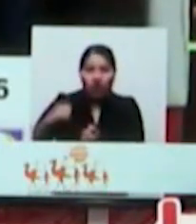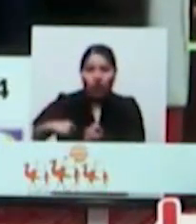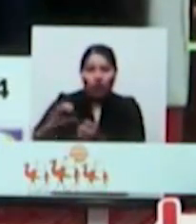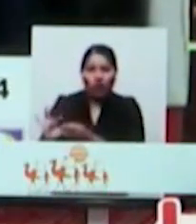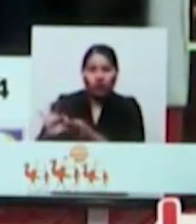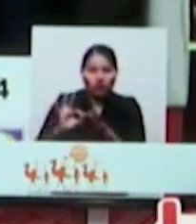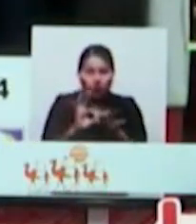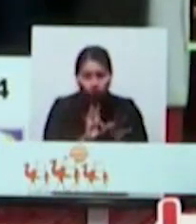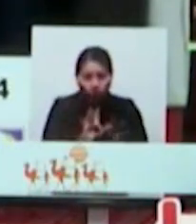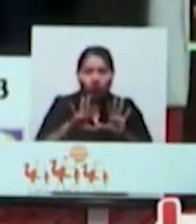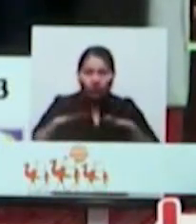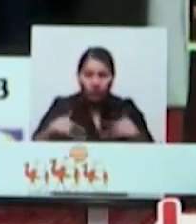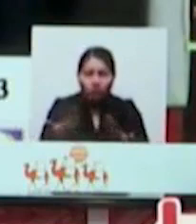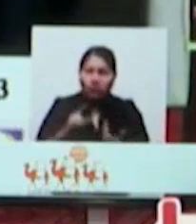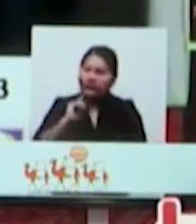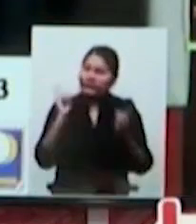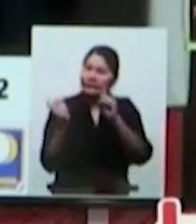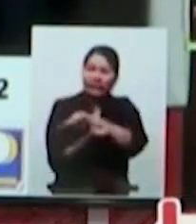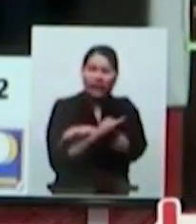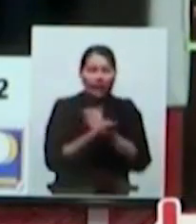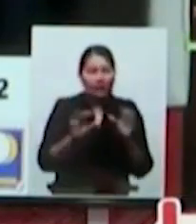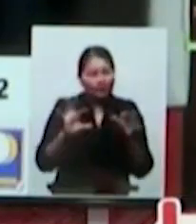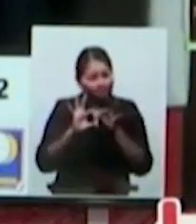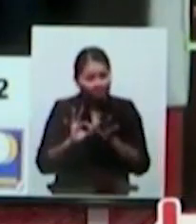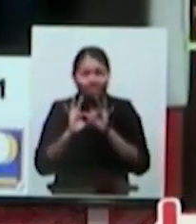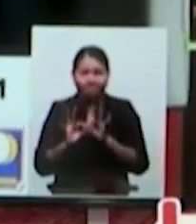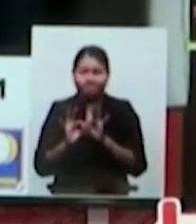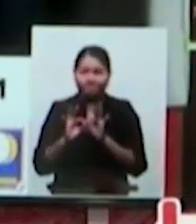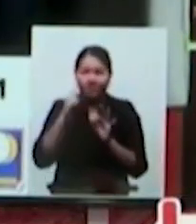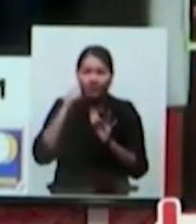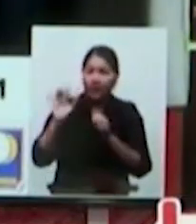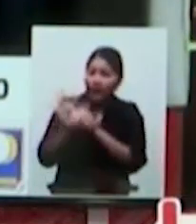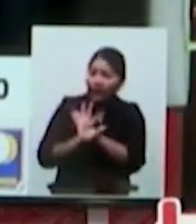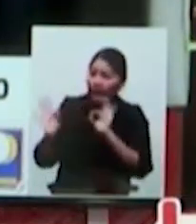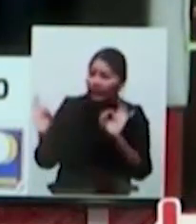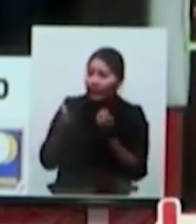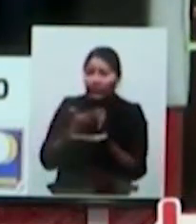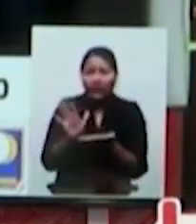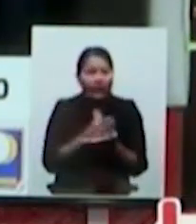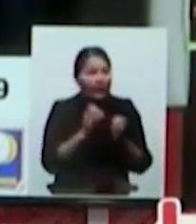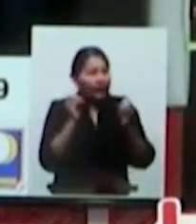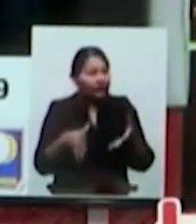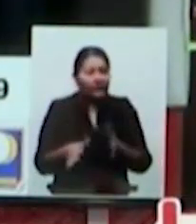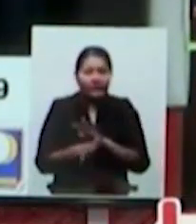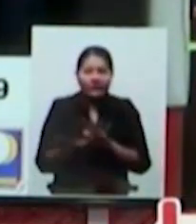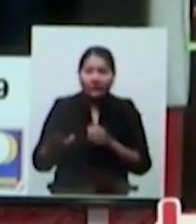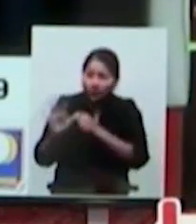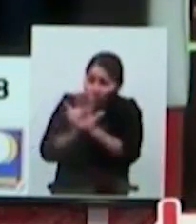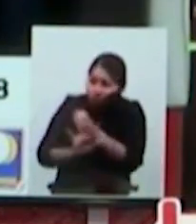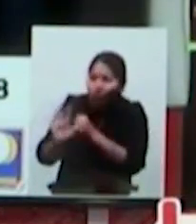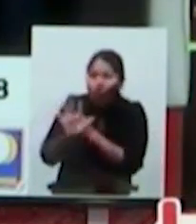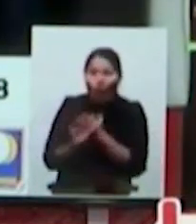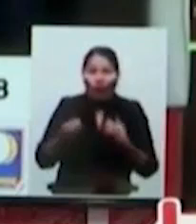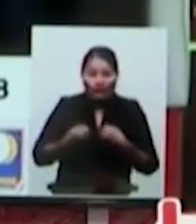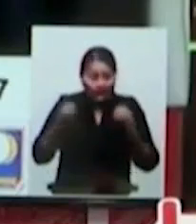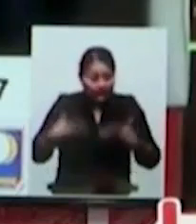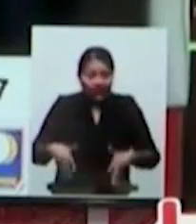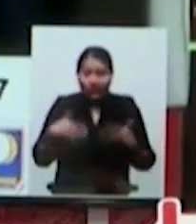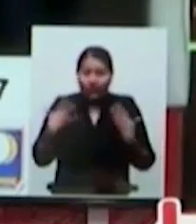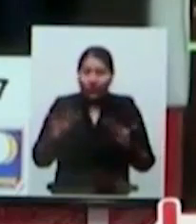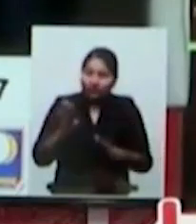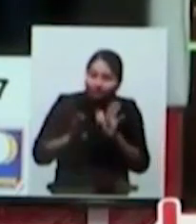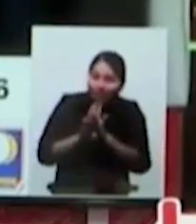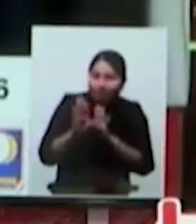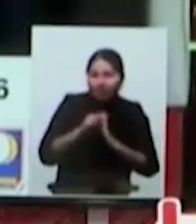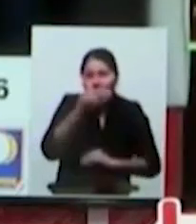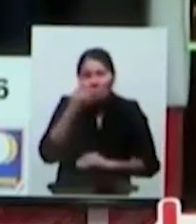con su tono acre, áspero y autoritario, tampoco está preparado para ser candidato. Esa es la